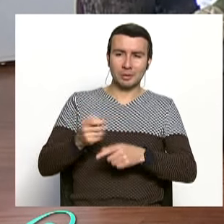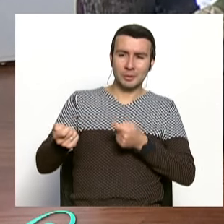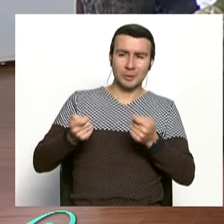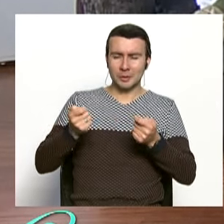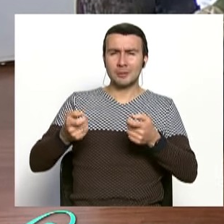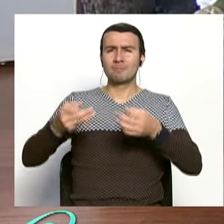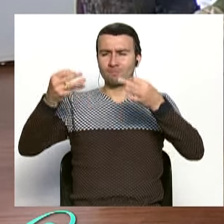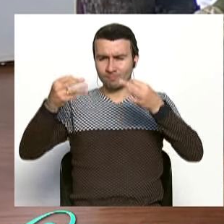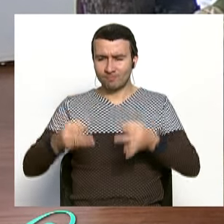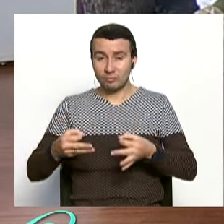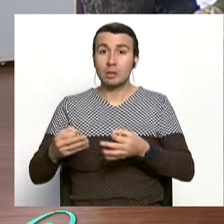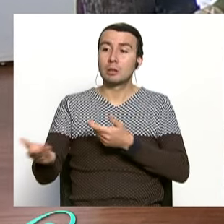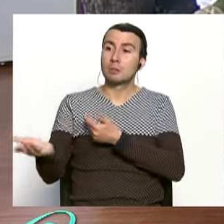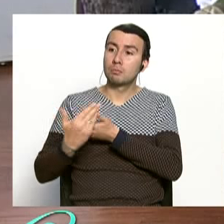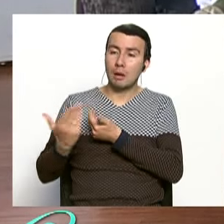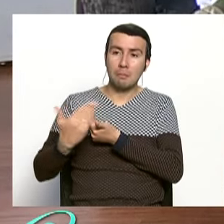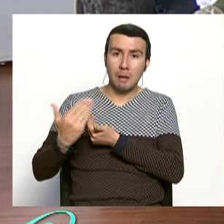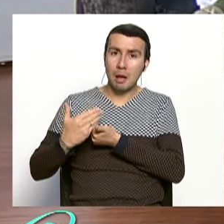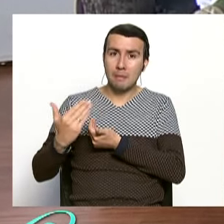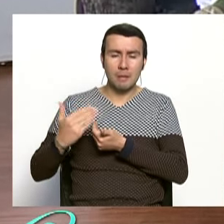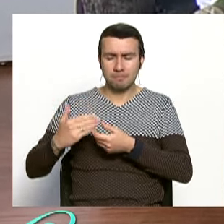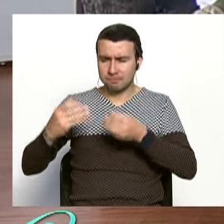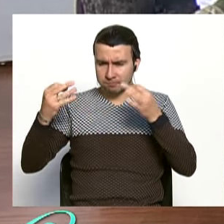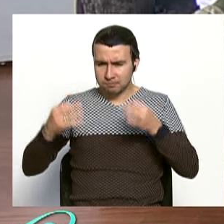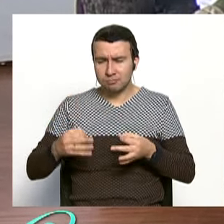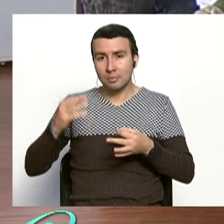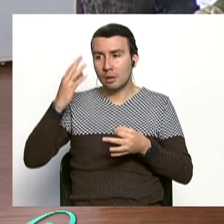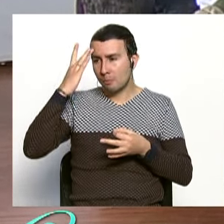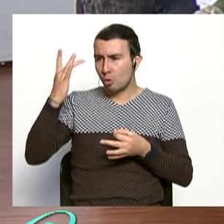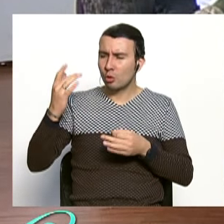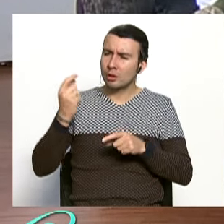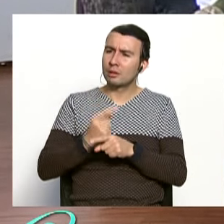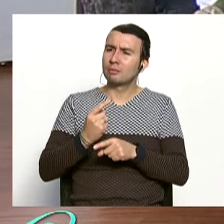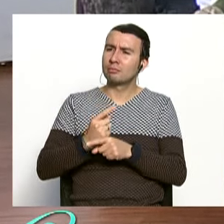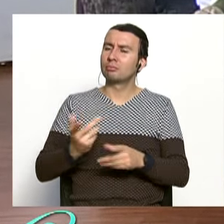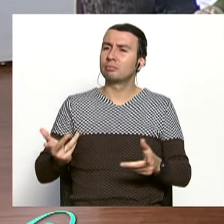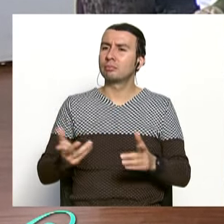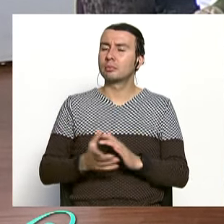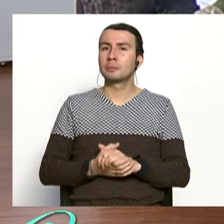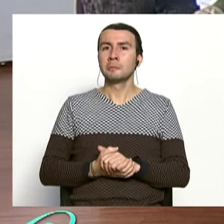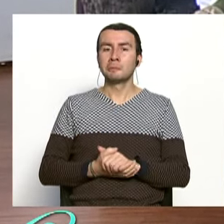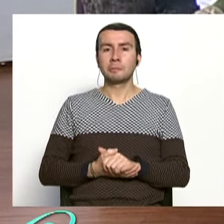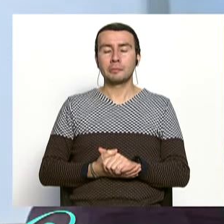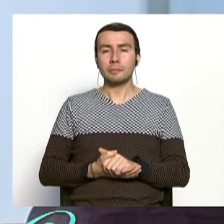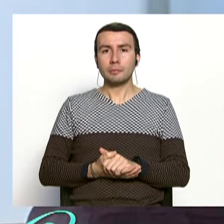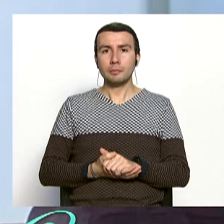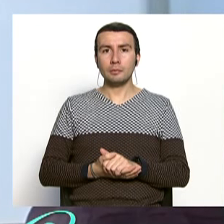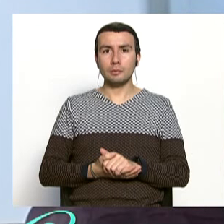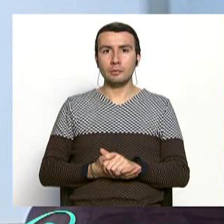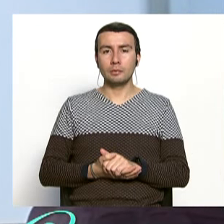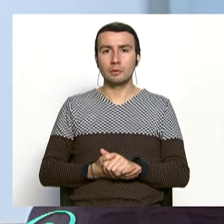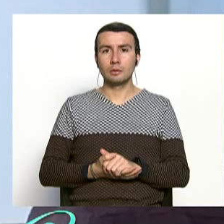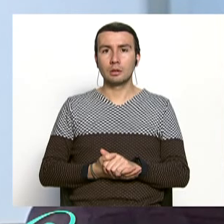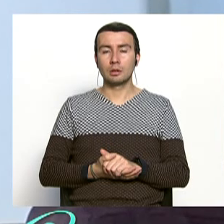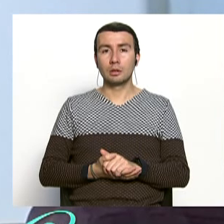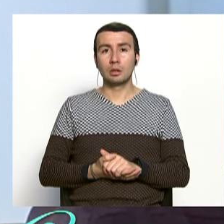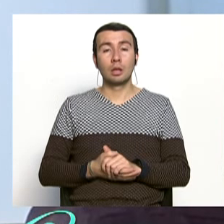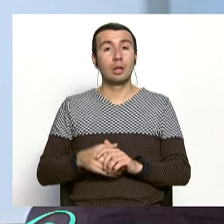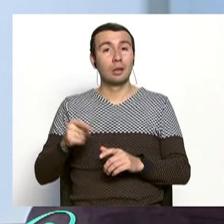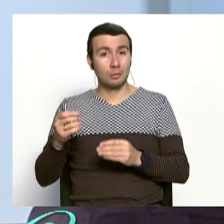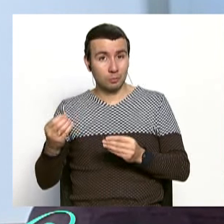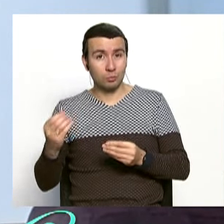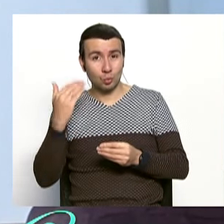un en un motivo de consulta que es tan puntual pero tan grande bueno el la consulta de dolor